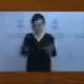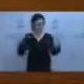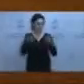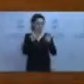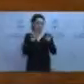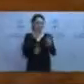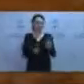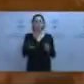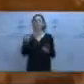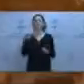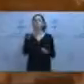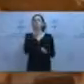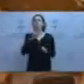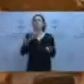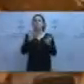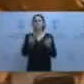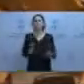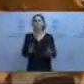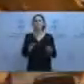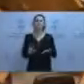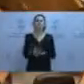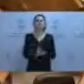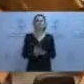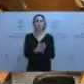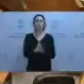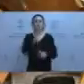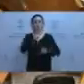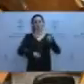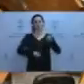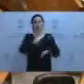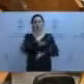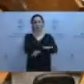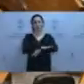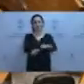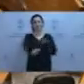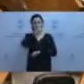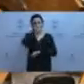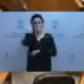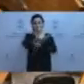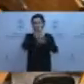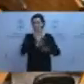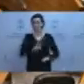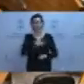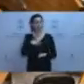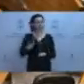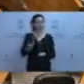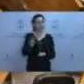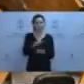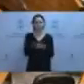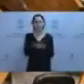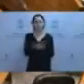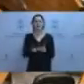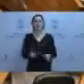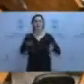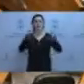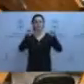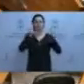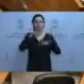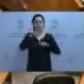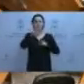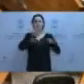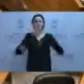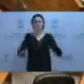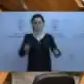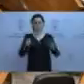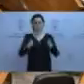le dije la semana pasada, todo se debía a que el Gobierno socialista rehúye una vez más de hablar con los representantes de los ciudadanos,